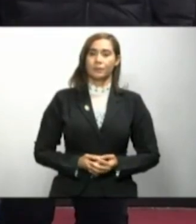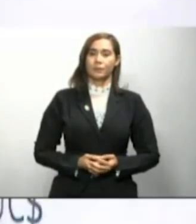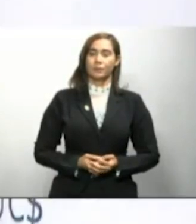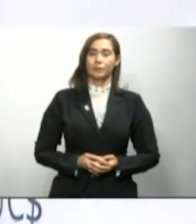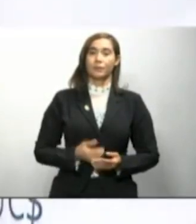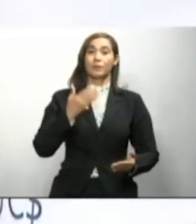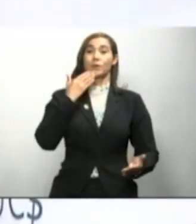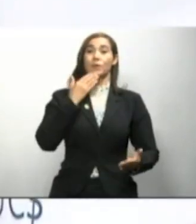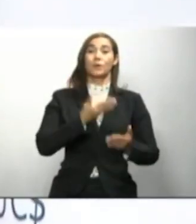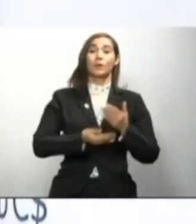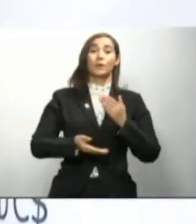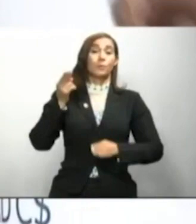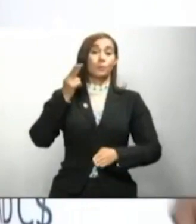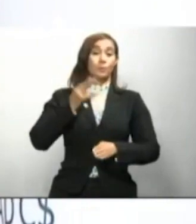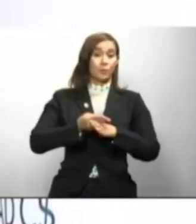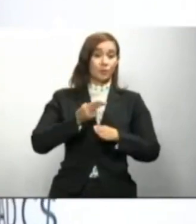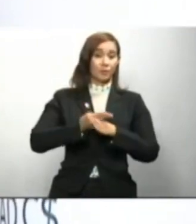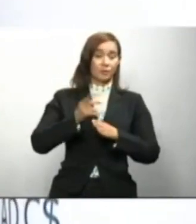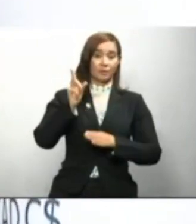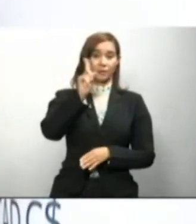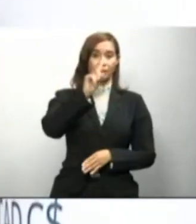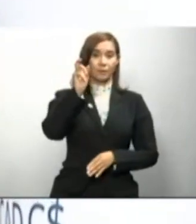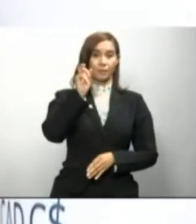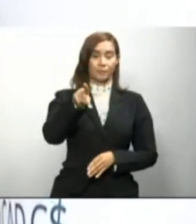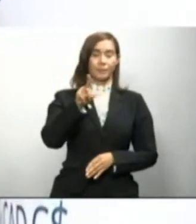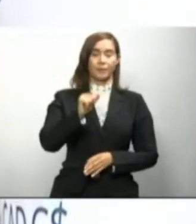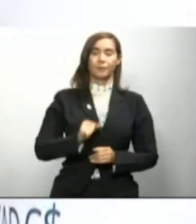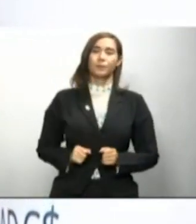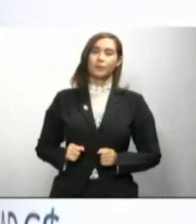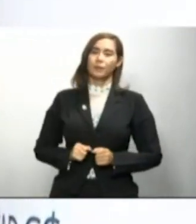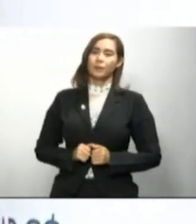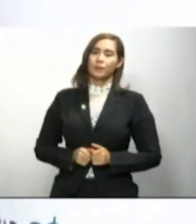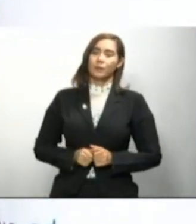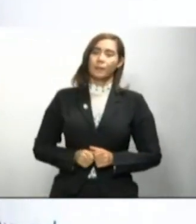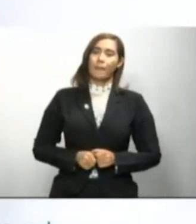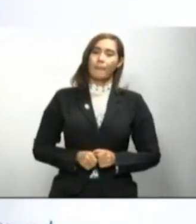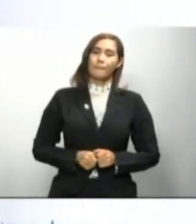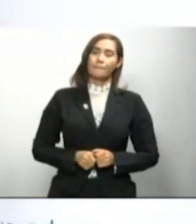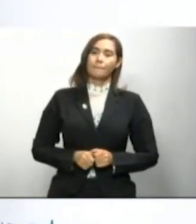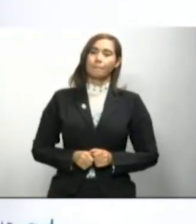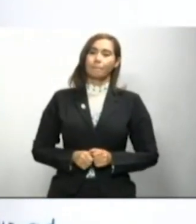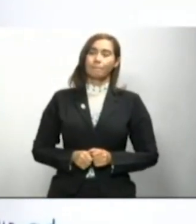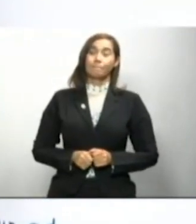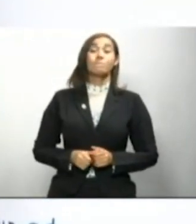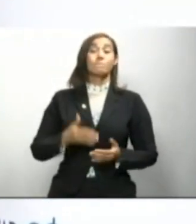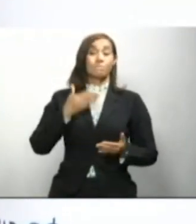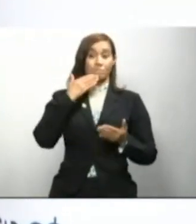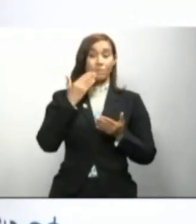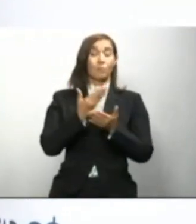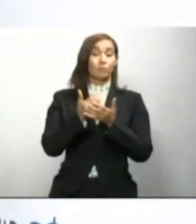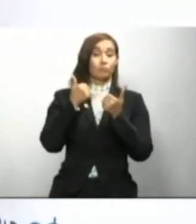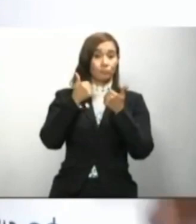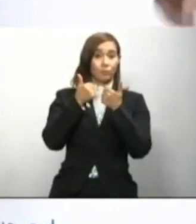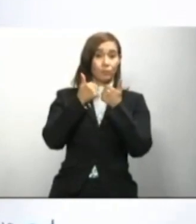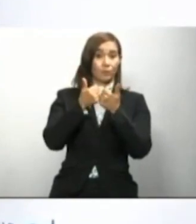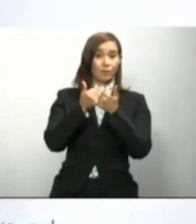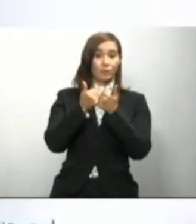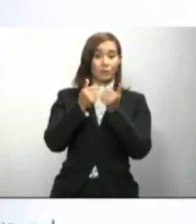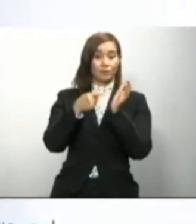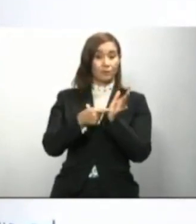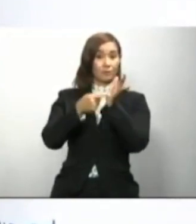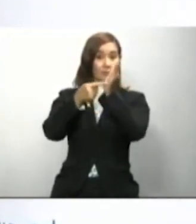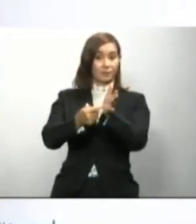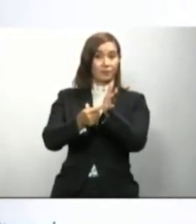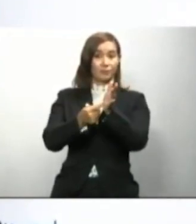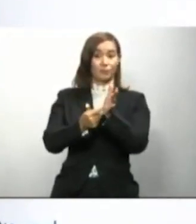buenas tardes presidente leonardo mercedes de 17 excelente participación en la cumbre como dominicanos nos